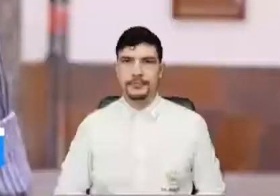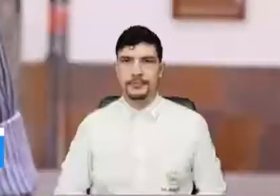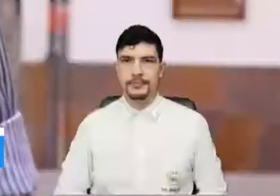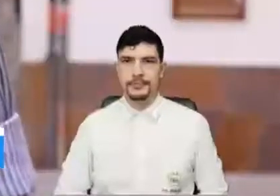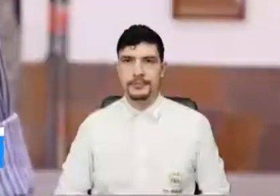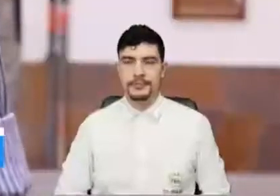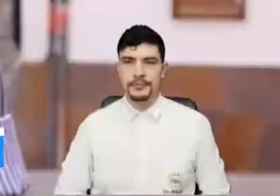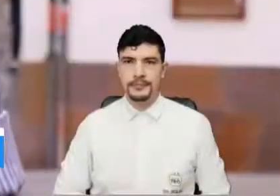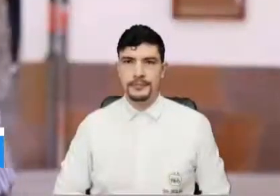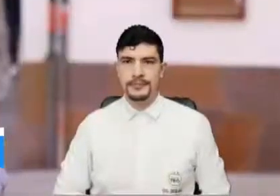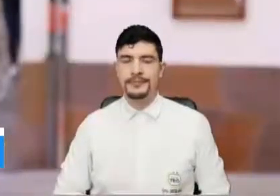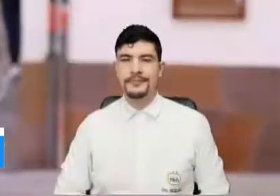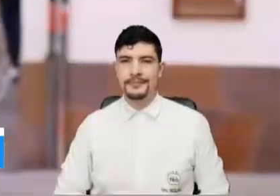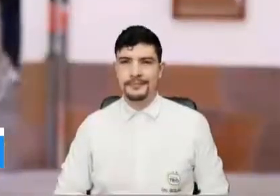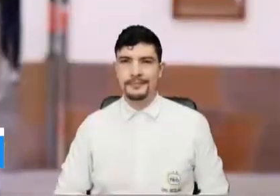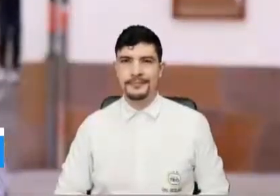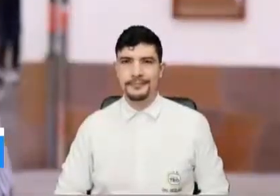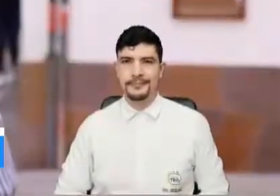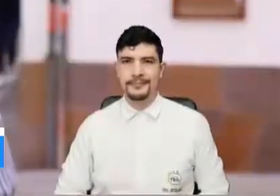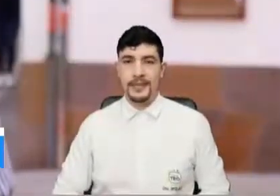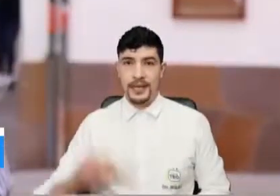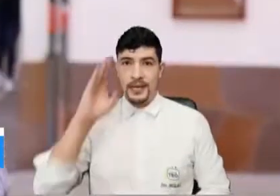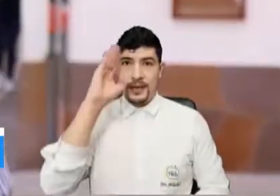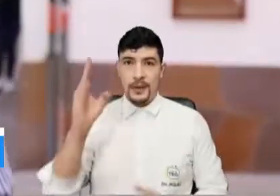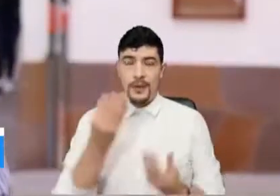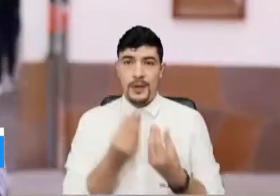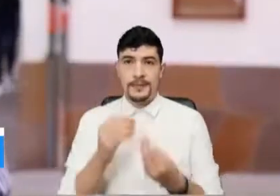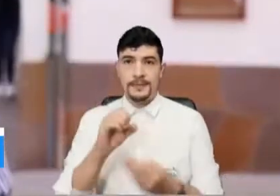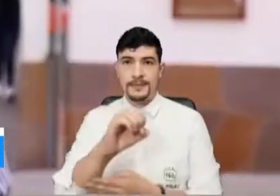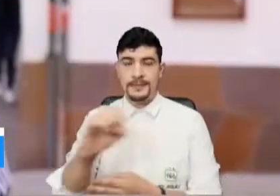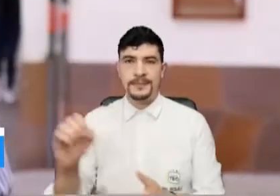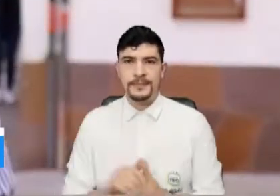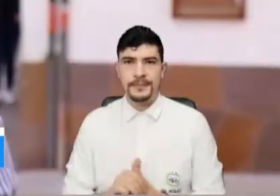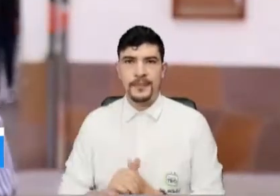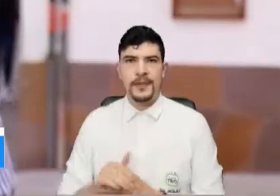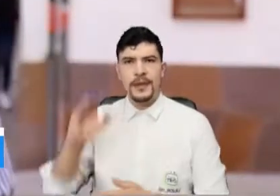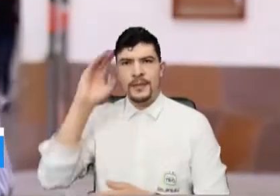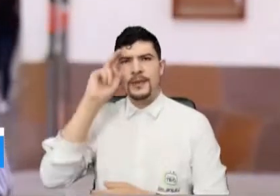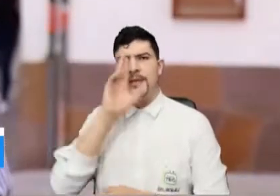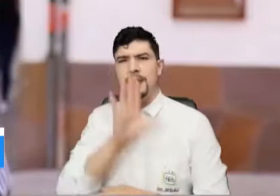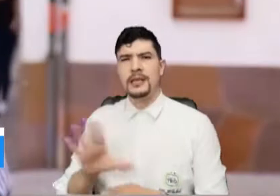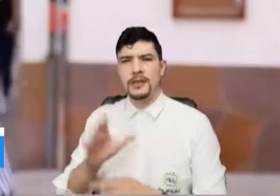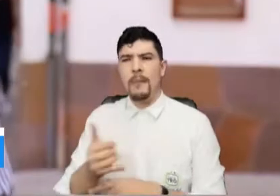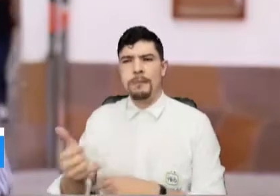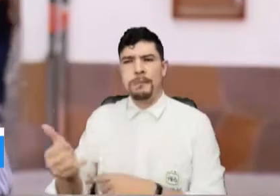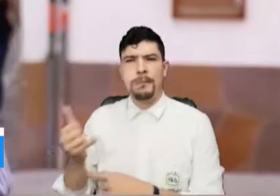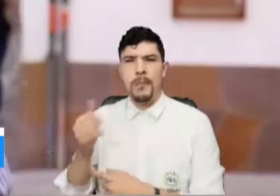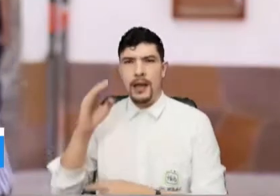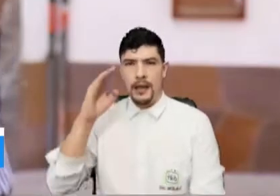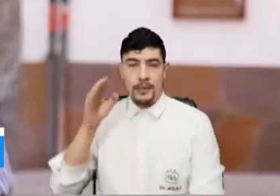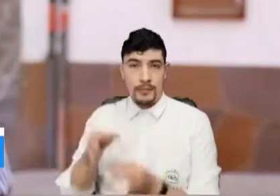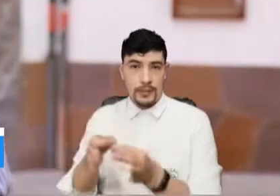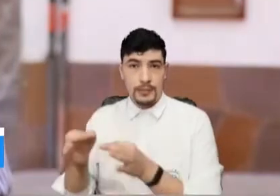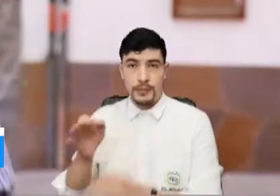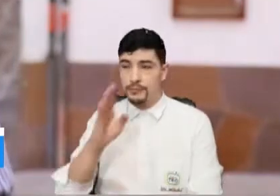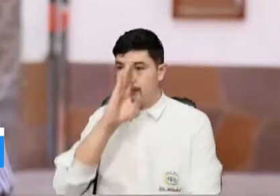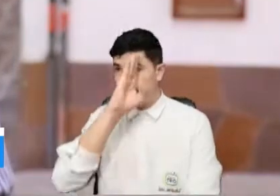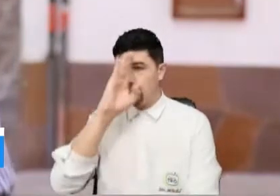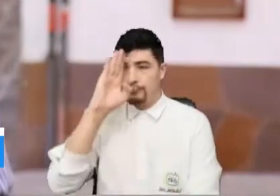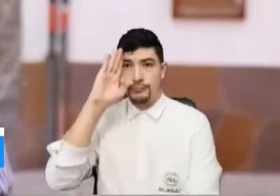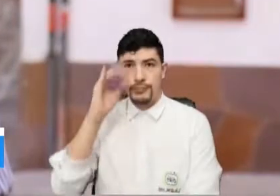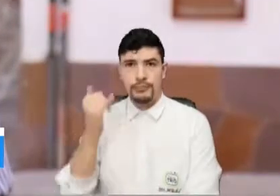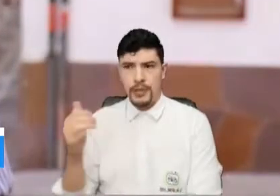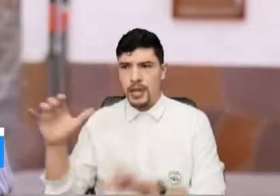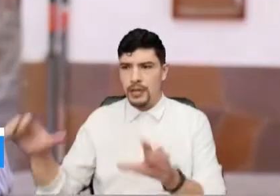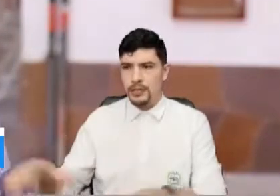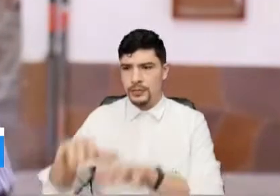Hola compañeros, pues la Policía Nacional en el municipio de San Gil está adelantando diferentes actividades, dentro de ellas el comando situacional en el sector